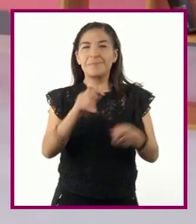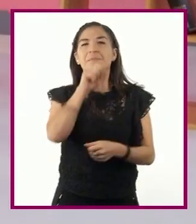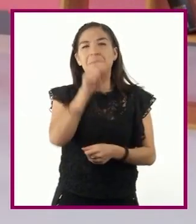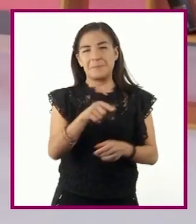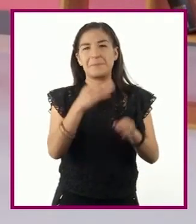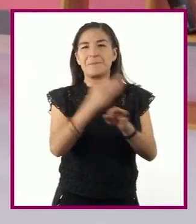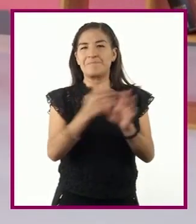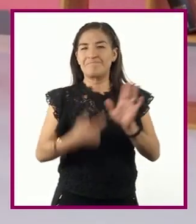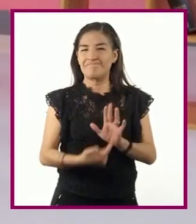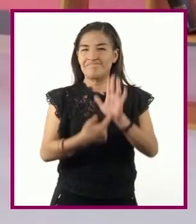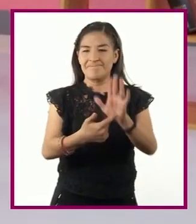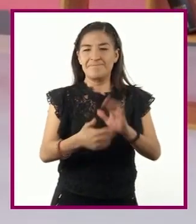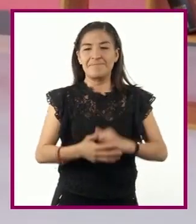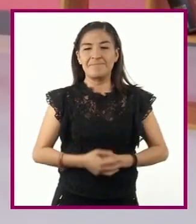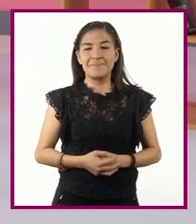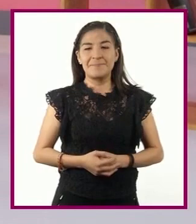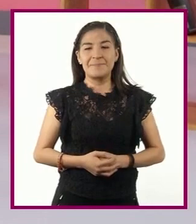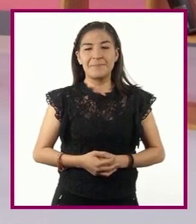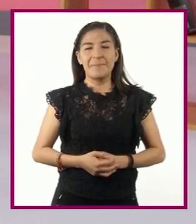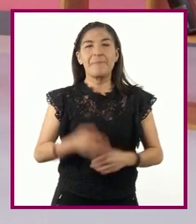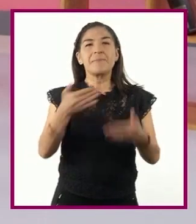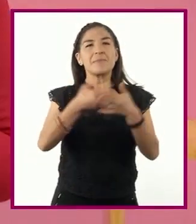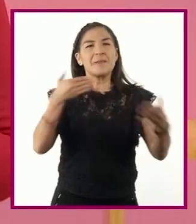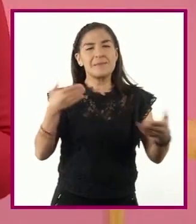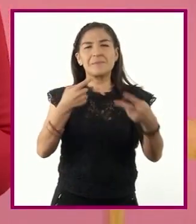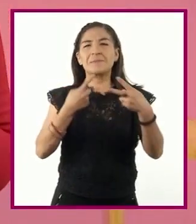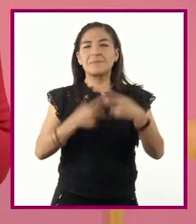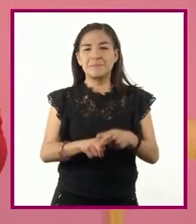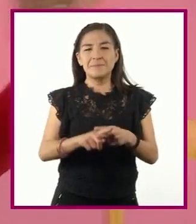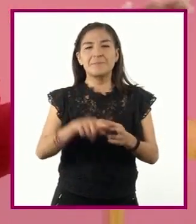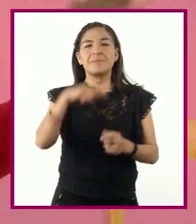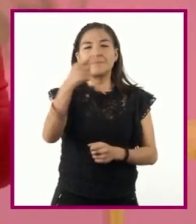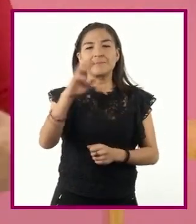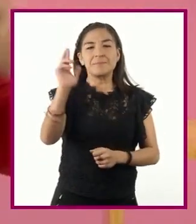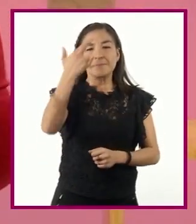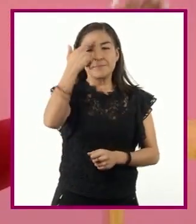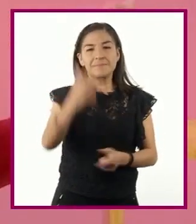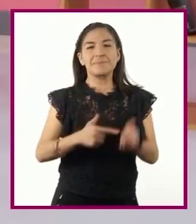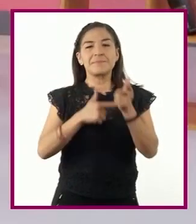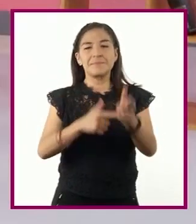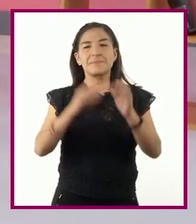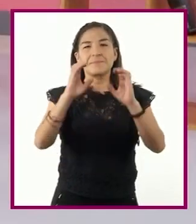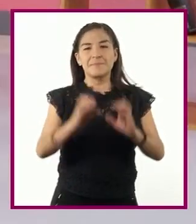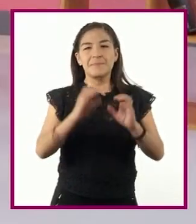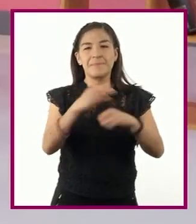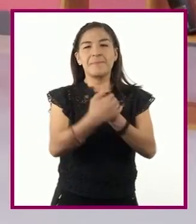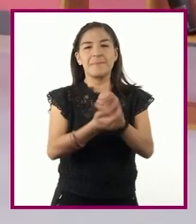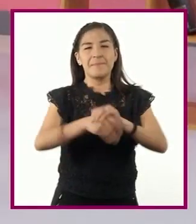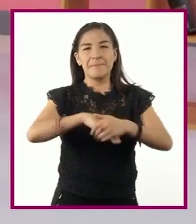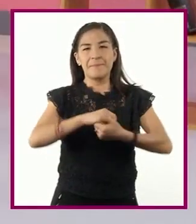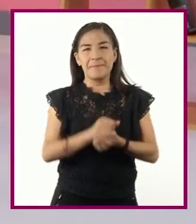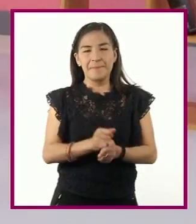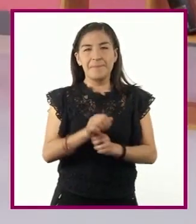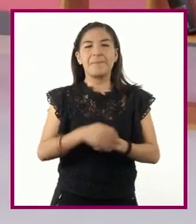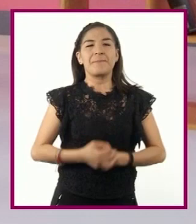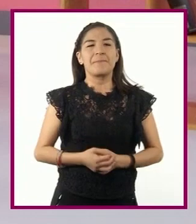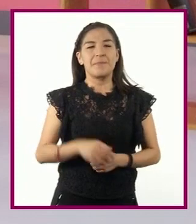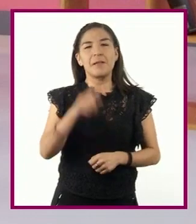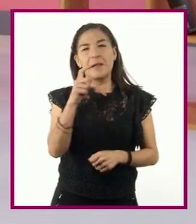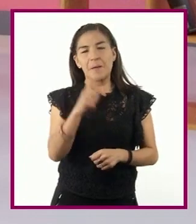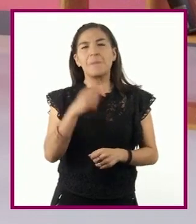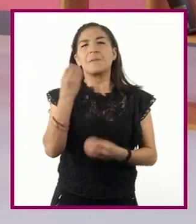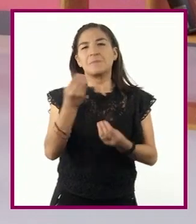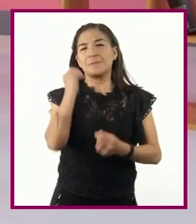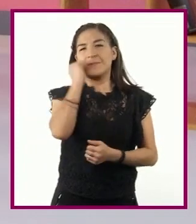les compartiremos. Antes de iniciar, les recuerdo que debemos seguir cuidándonos, lavando frecuentemente nuestras manos con agua